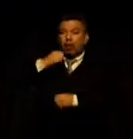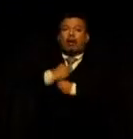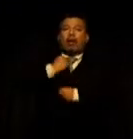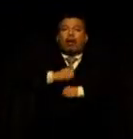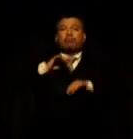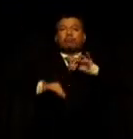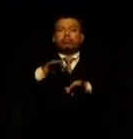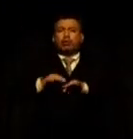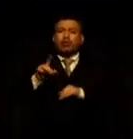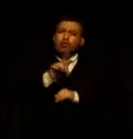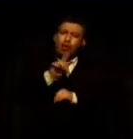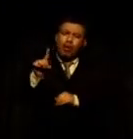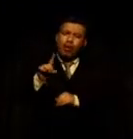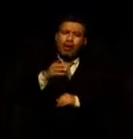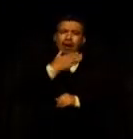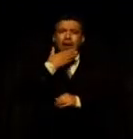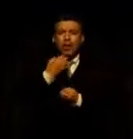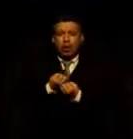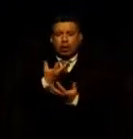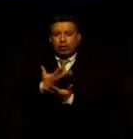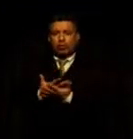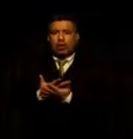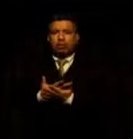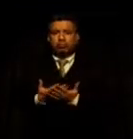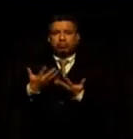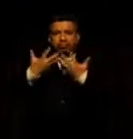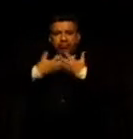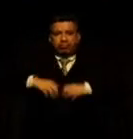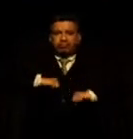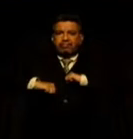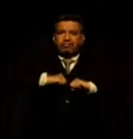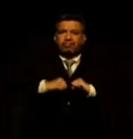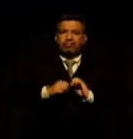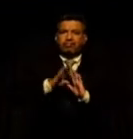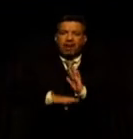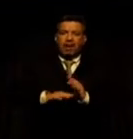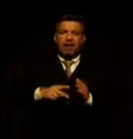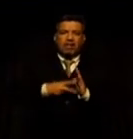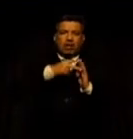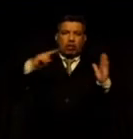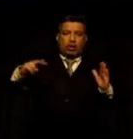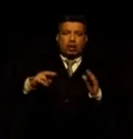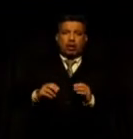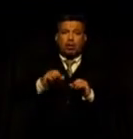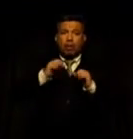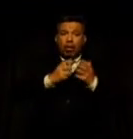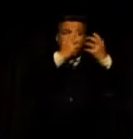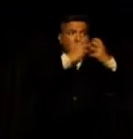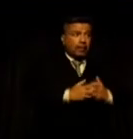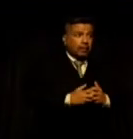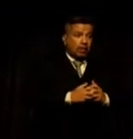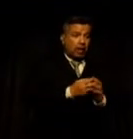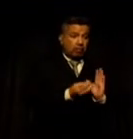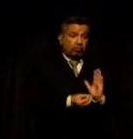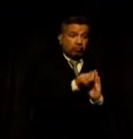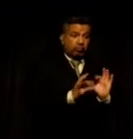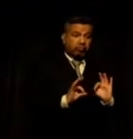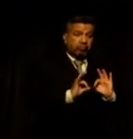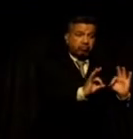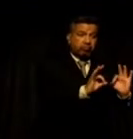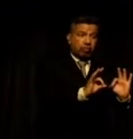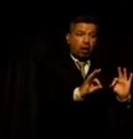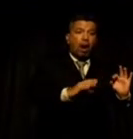sino tener unas estructuras de costos bastante eficientes permite que estas empresas pasen esa eficiencia al consumidor final